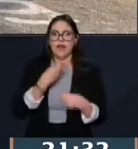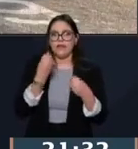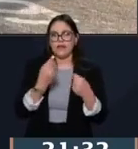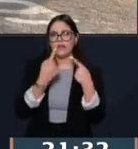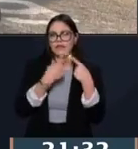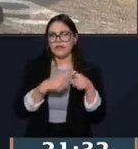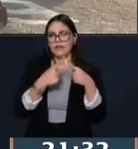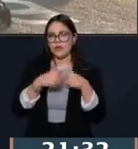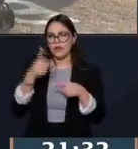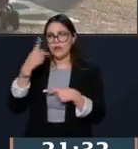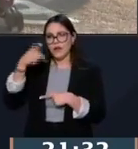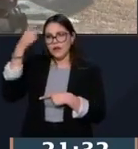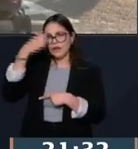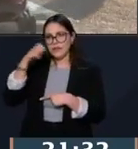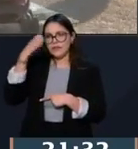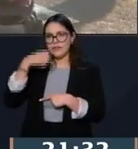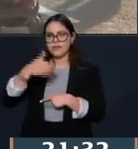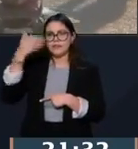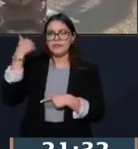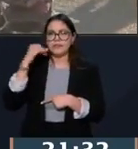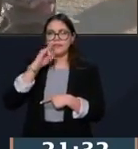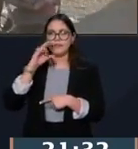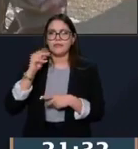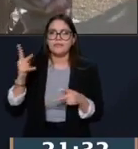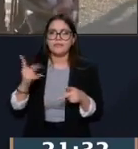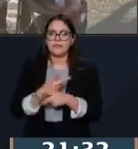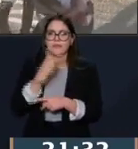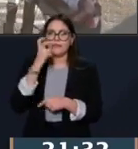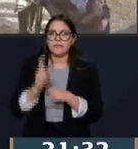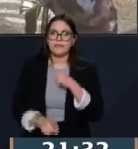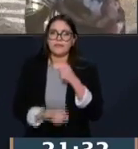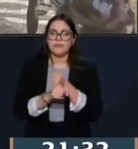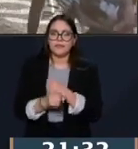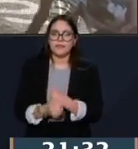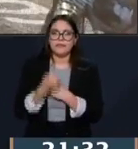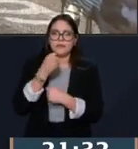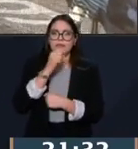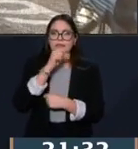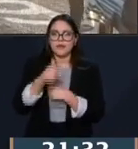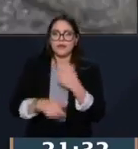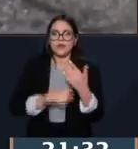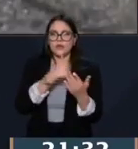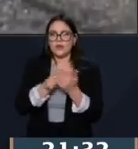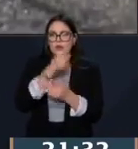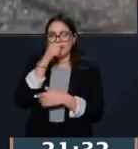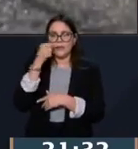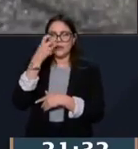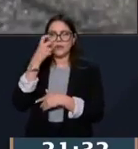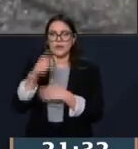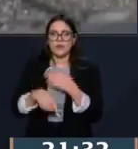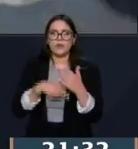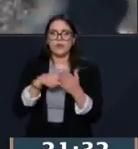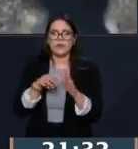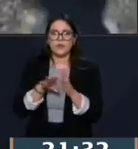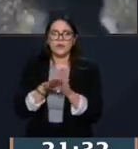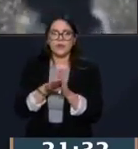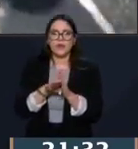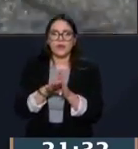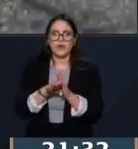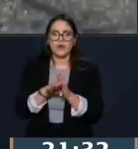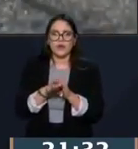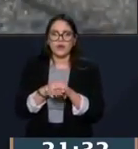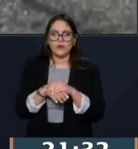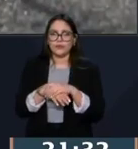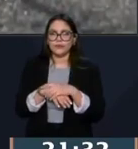experiencias que fíjate que no habían ocurrido de esta magnitud en Ciudad Juárez, que ha sido una ciudad más bien, les decimos,